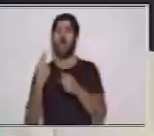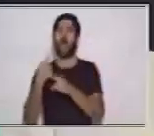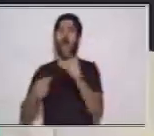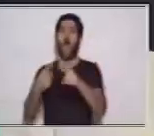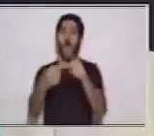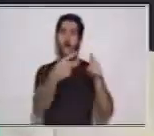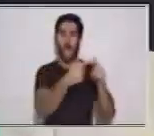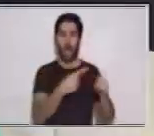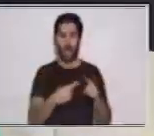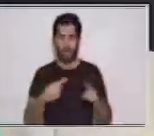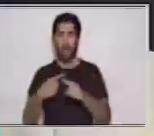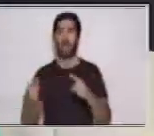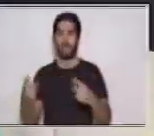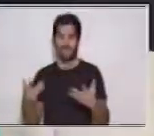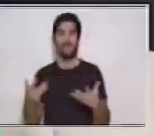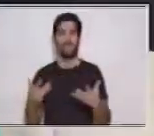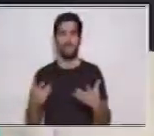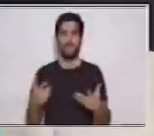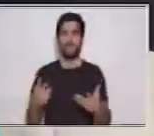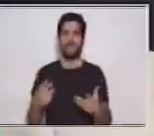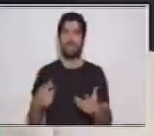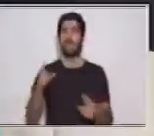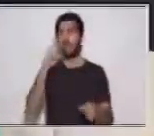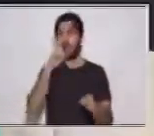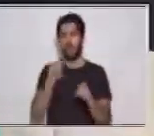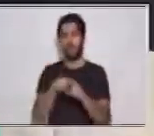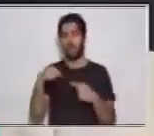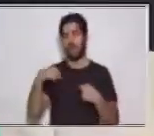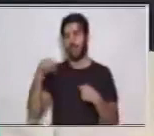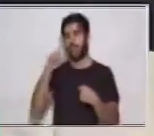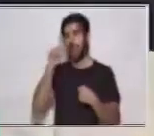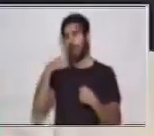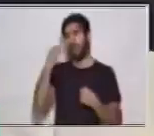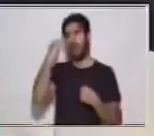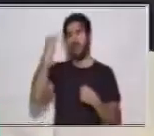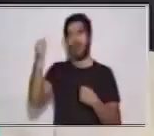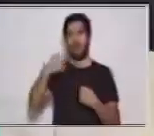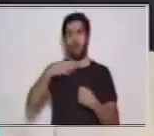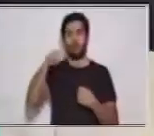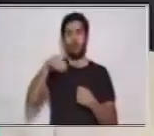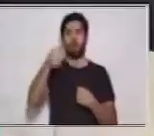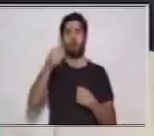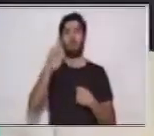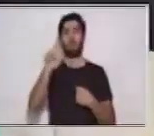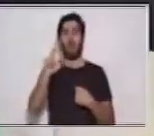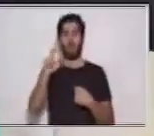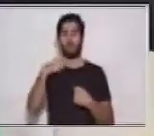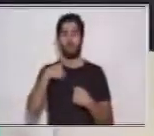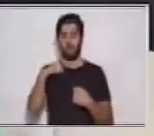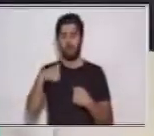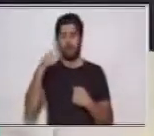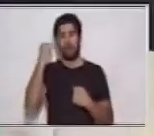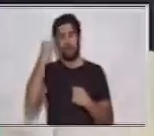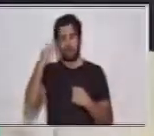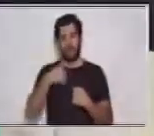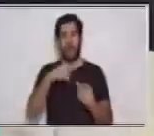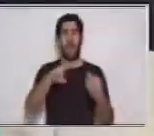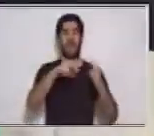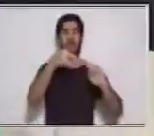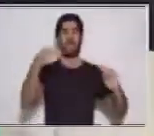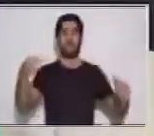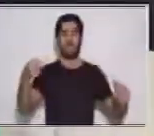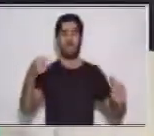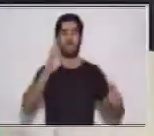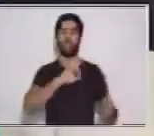hecho, el propio Mark Zuckerberg ha definido este fenómeno diciendo: las redes son